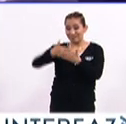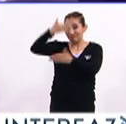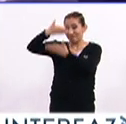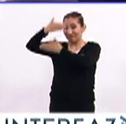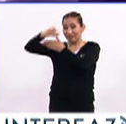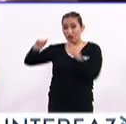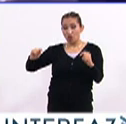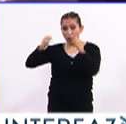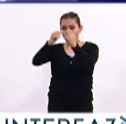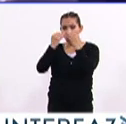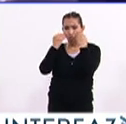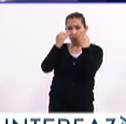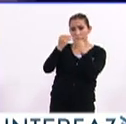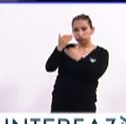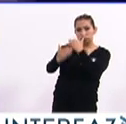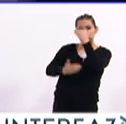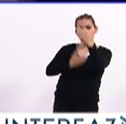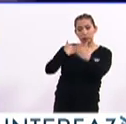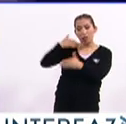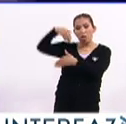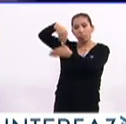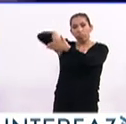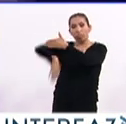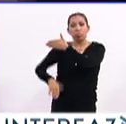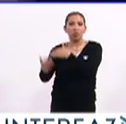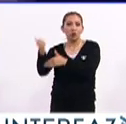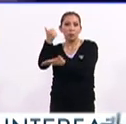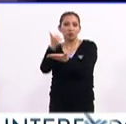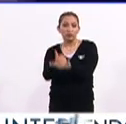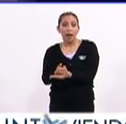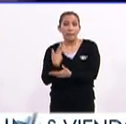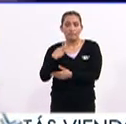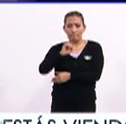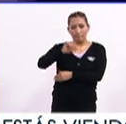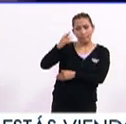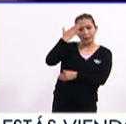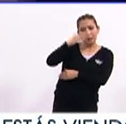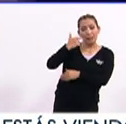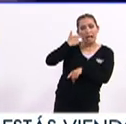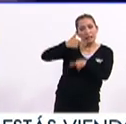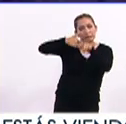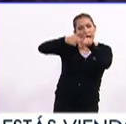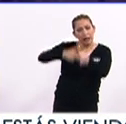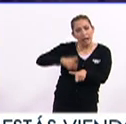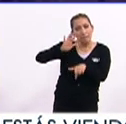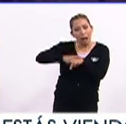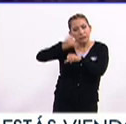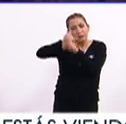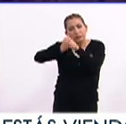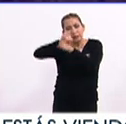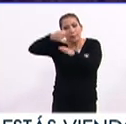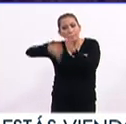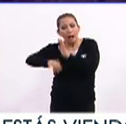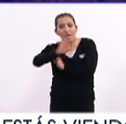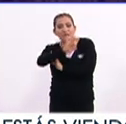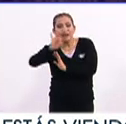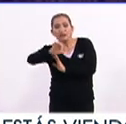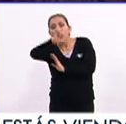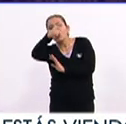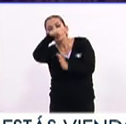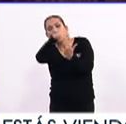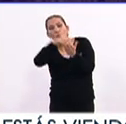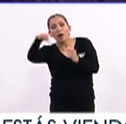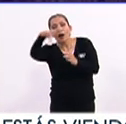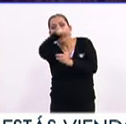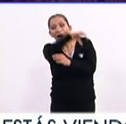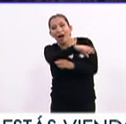Teotihuacán dan testimonio de su avance y declive como civilización. Los expertos desean continuar con la investigación para fechar otras piezas